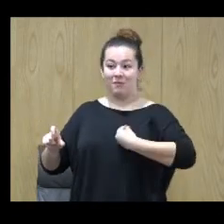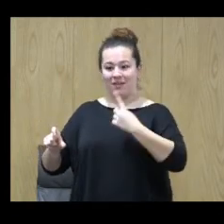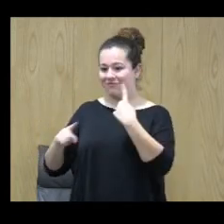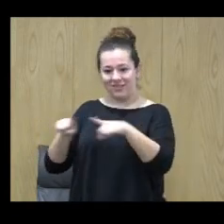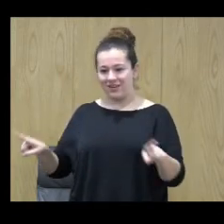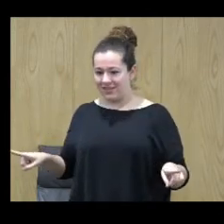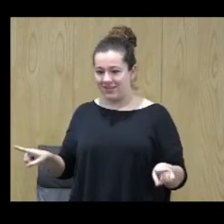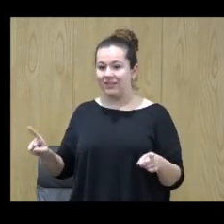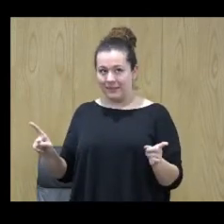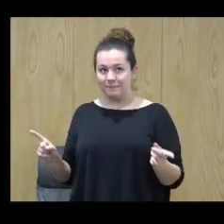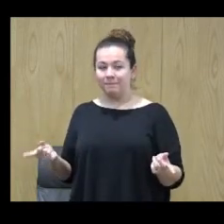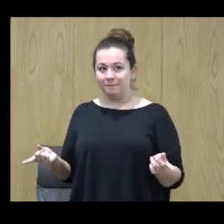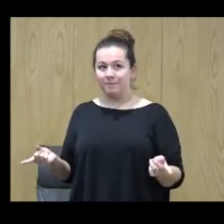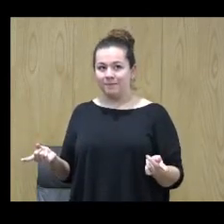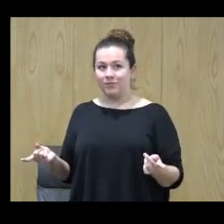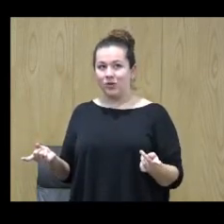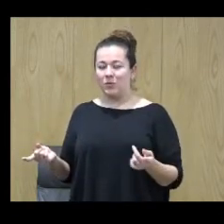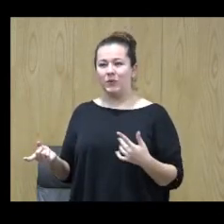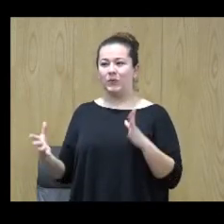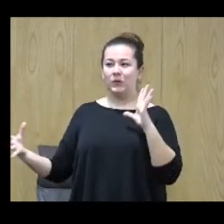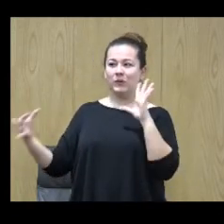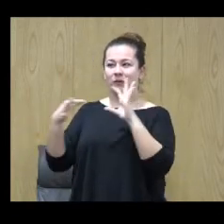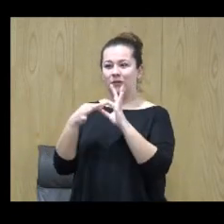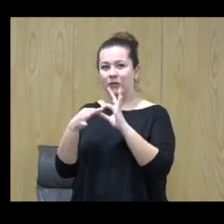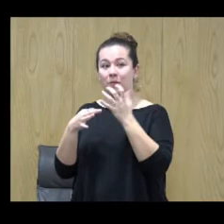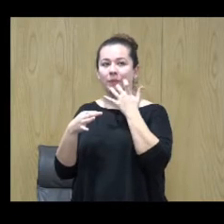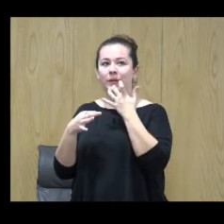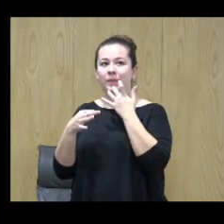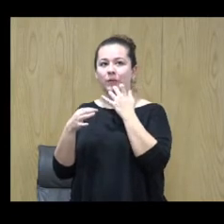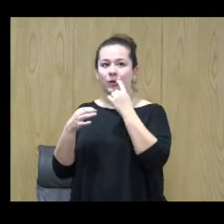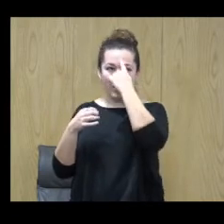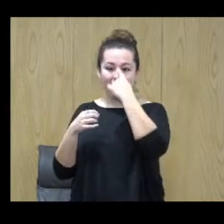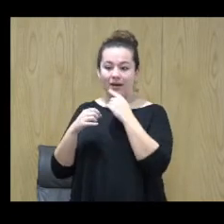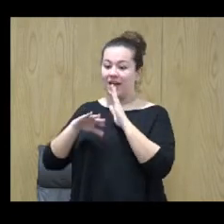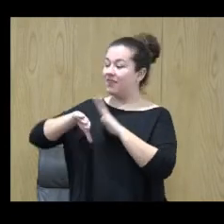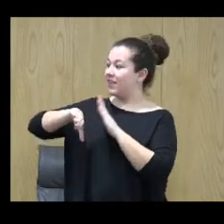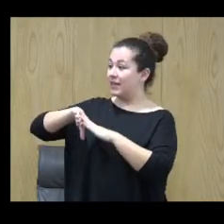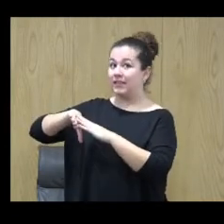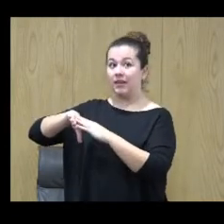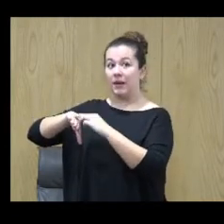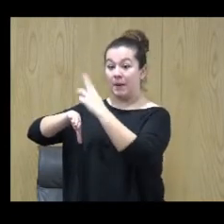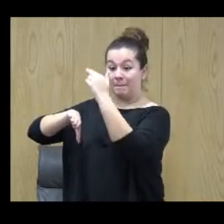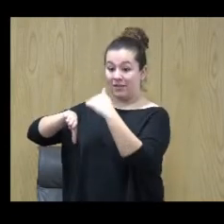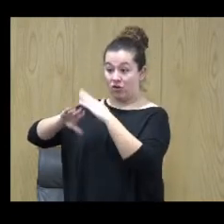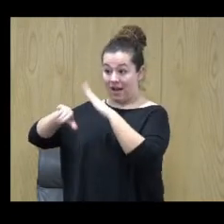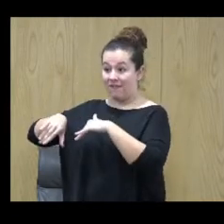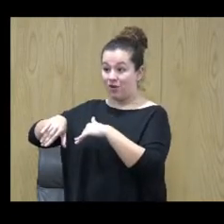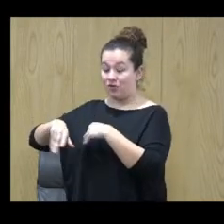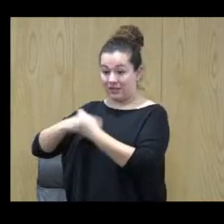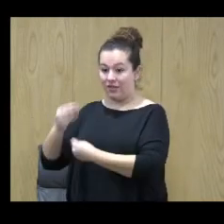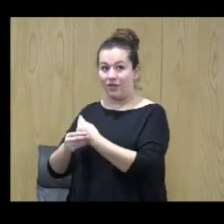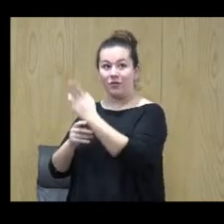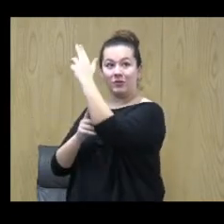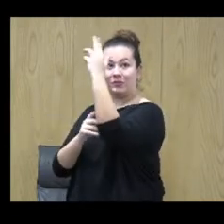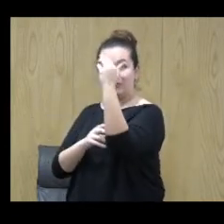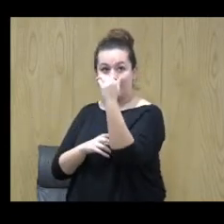especie de conexión, que puede ser la imagen de la derecha, en la que hay un pintor abajo que está reproduciéndolo a través de lo que le